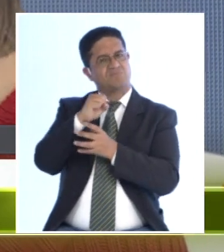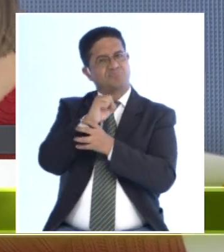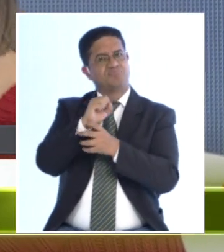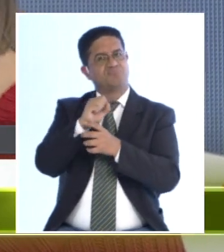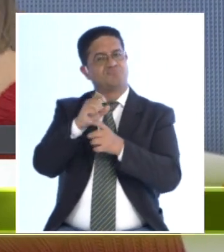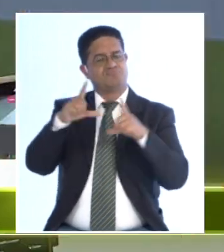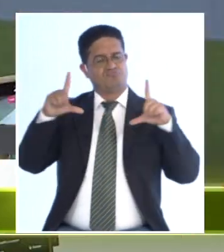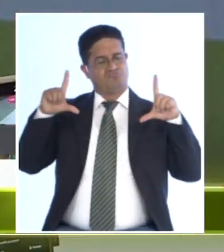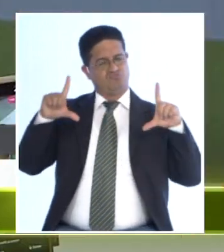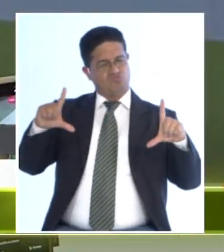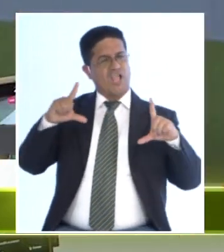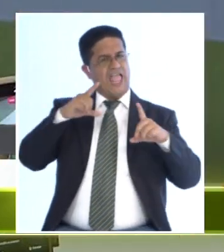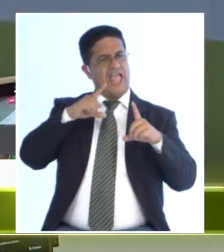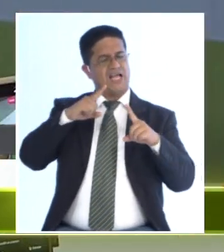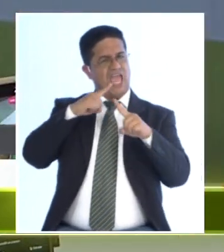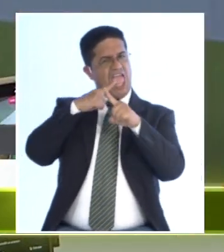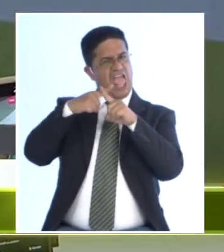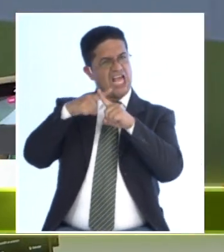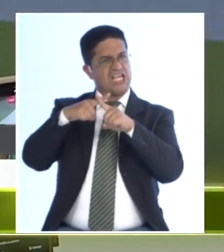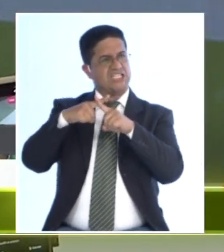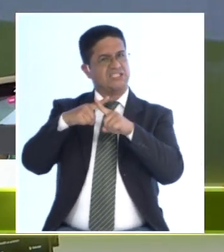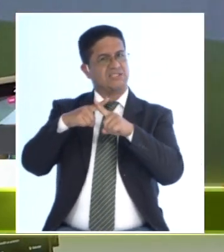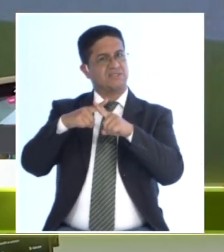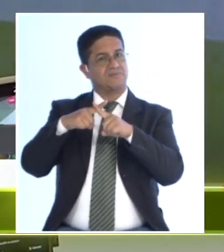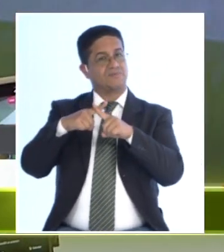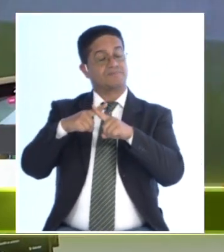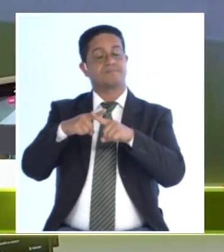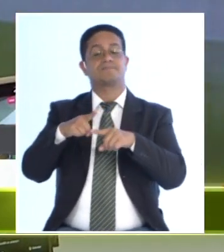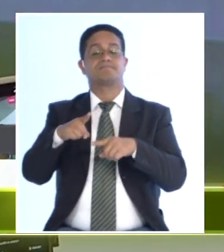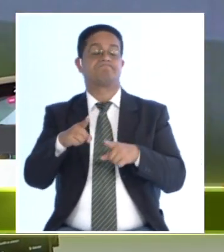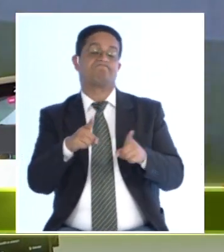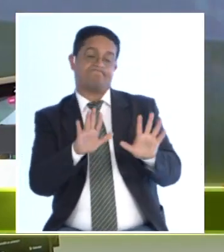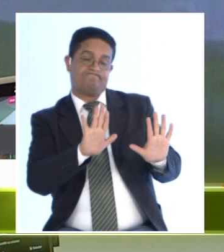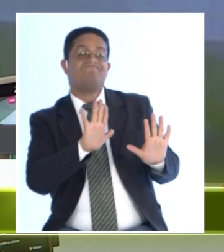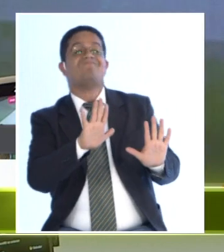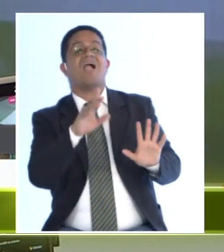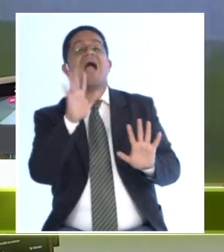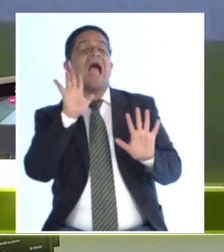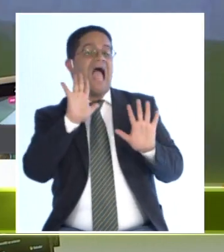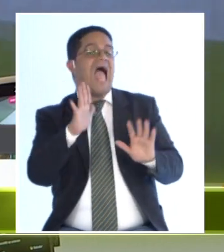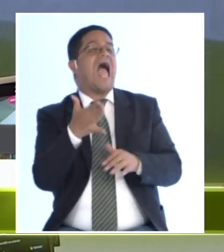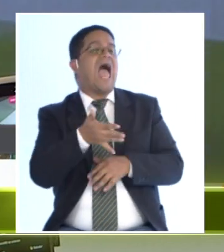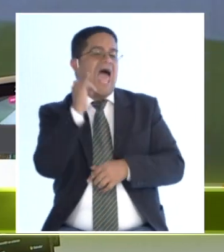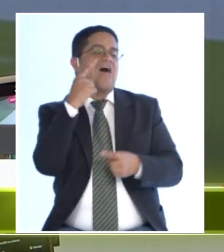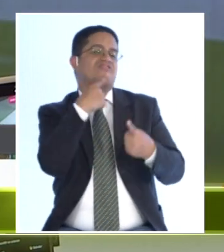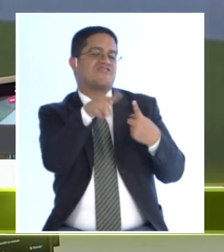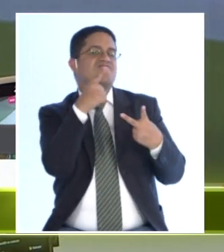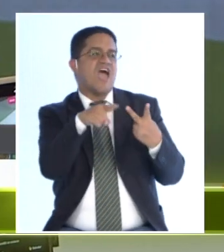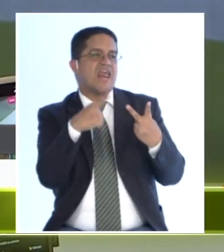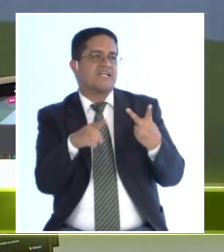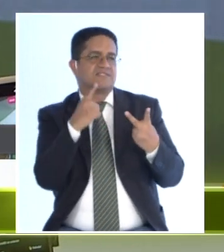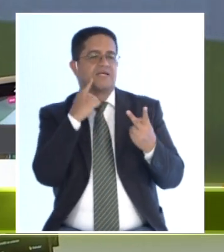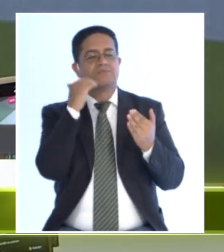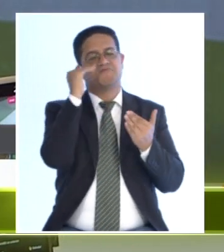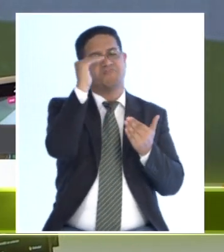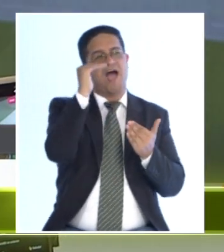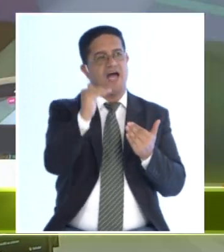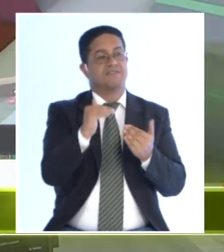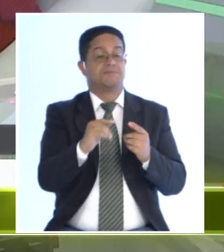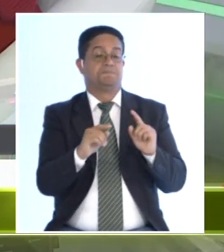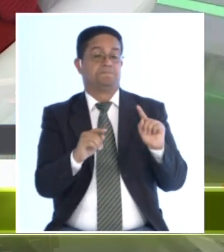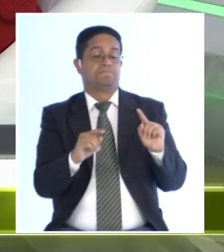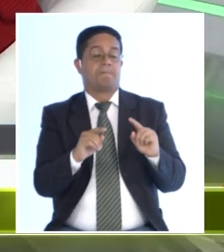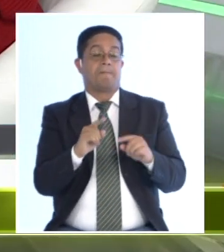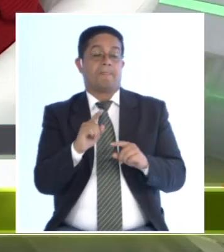X. Cuando hablamos de esta necrosis vascular, hay que diferenciar que hay diferentes estadios o fases, ¿ok? Ok.